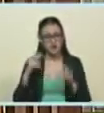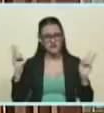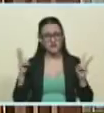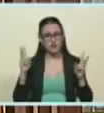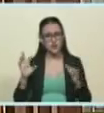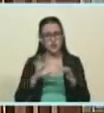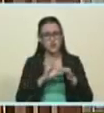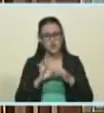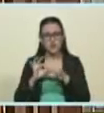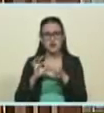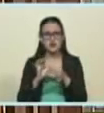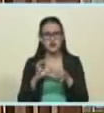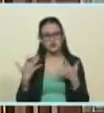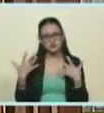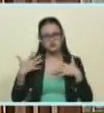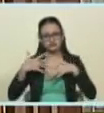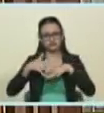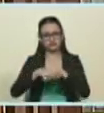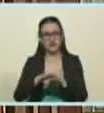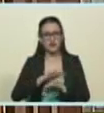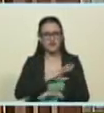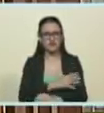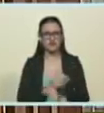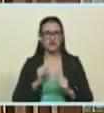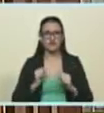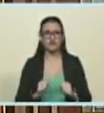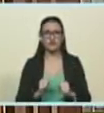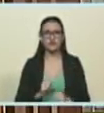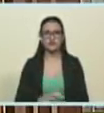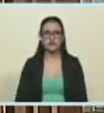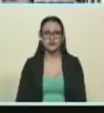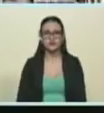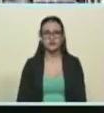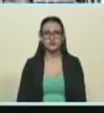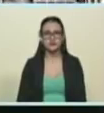unidos, integrados, fortalecidos,